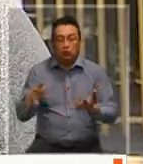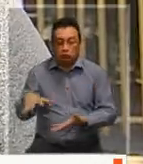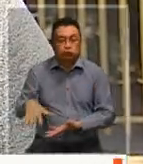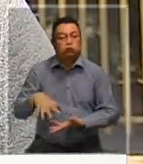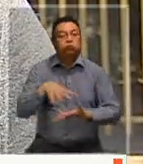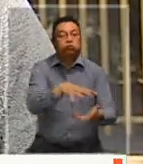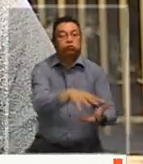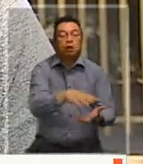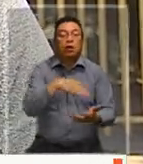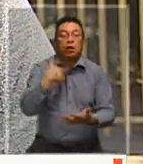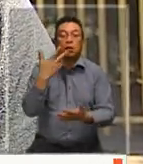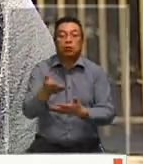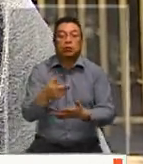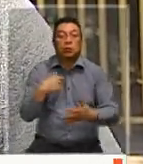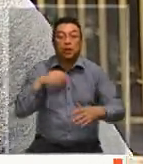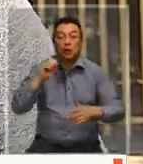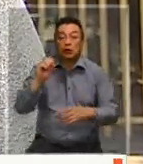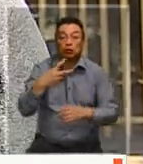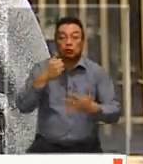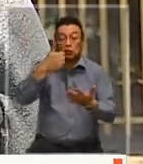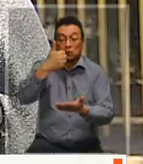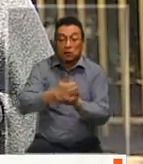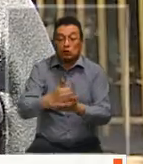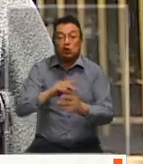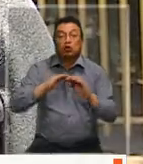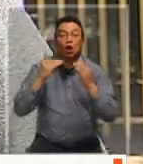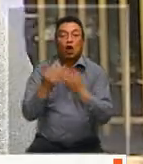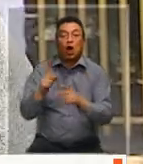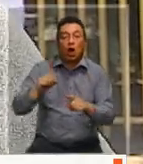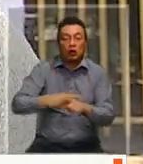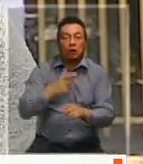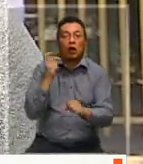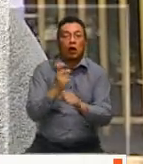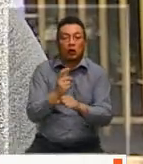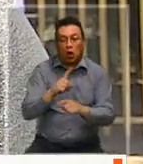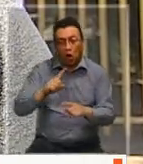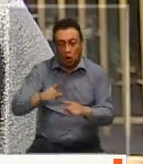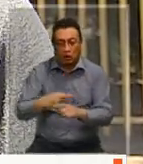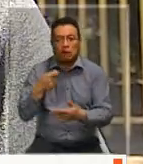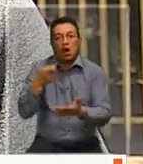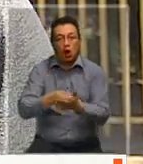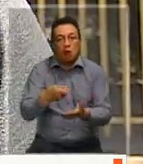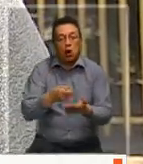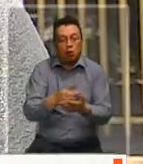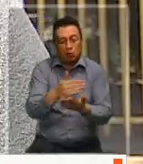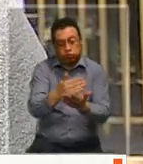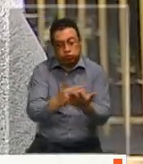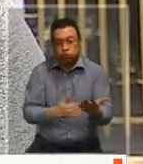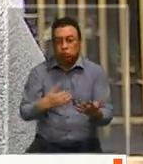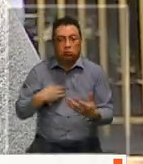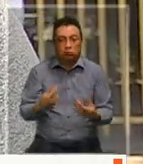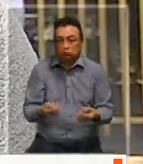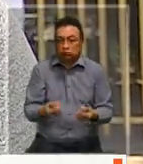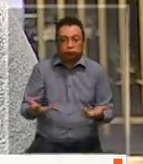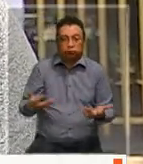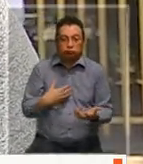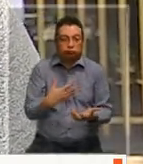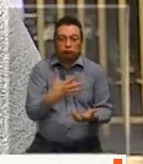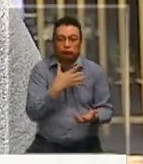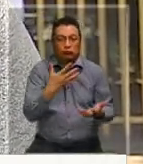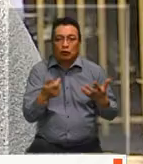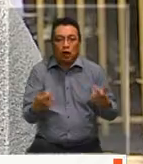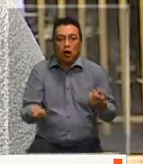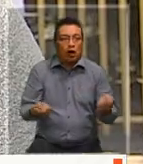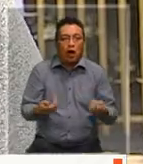en terminar empieza el segundo semestre y nos roben todo de nuevo y vuelta a comprar la lista de útiles ya que no tenemos una ayuda no tenemos nada